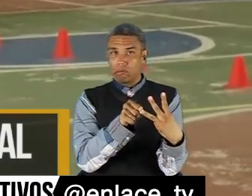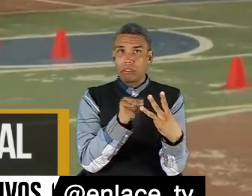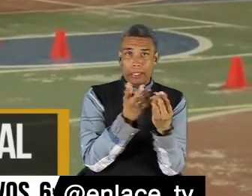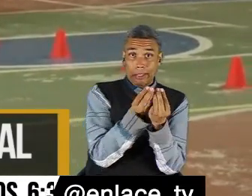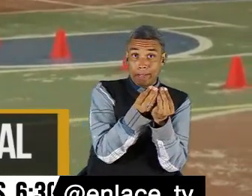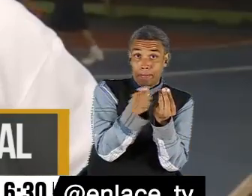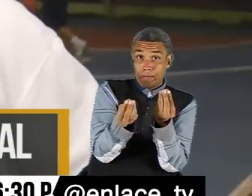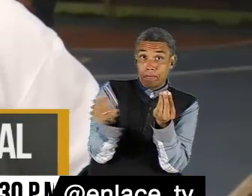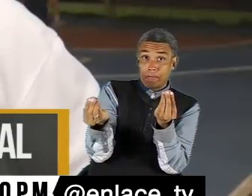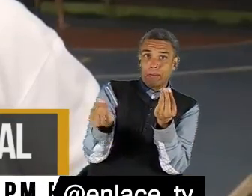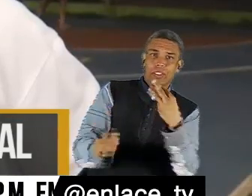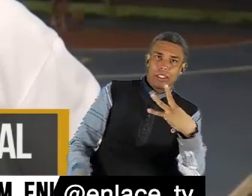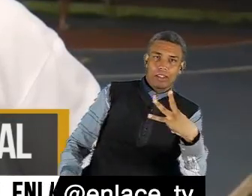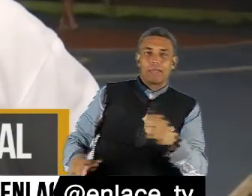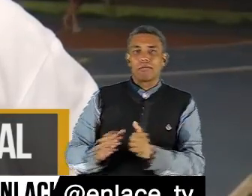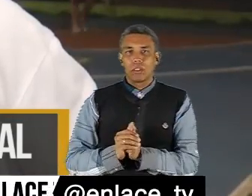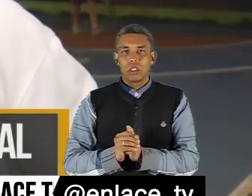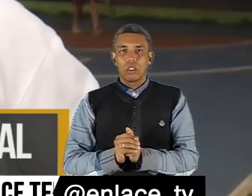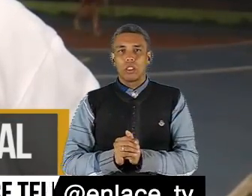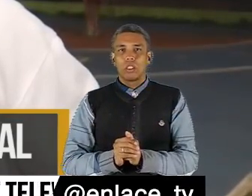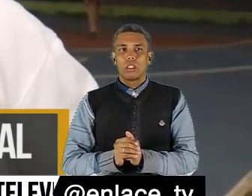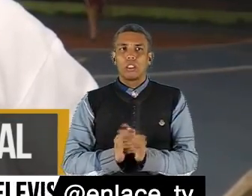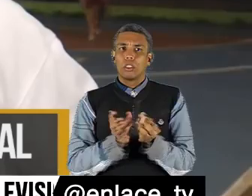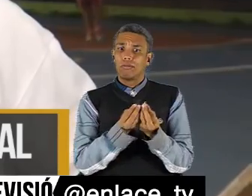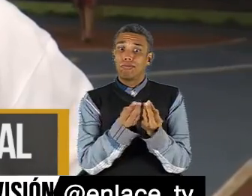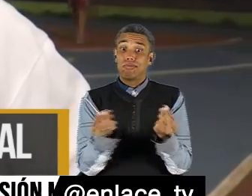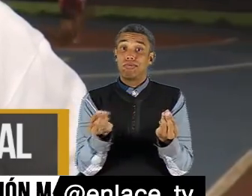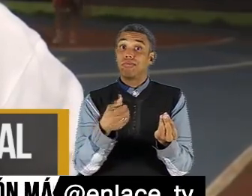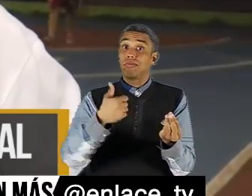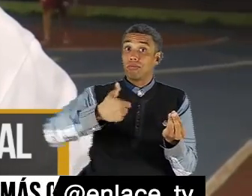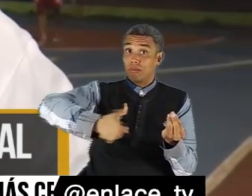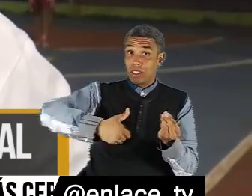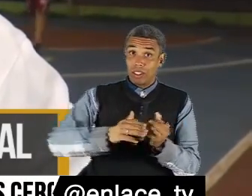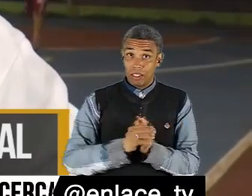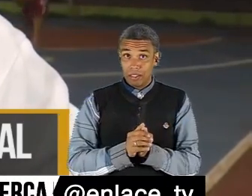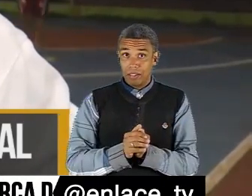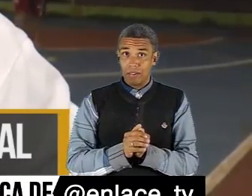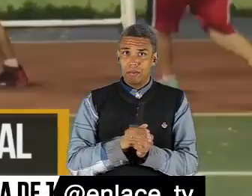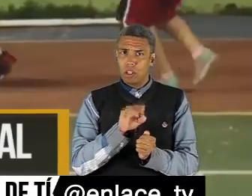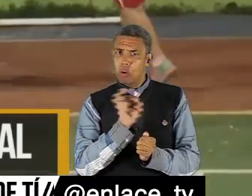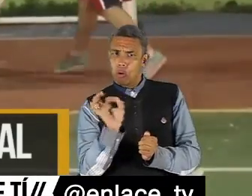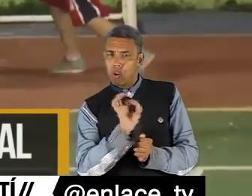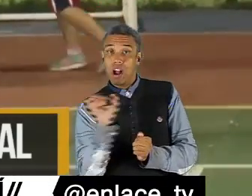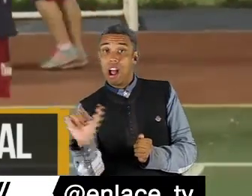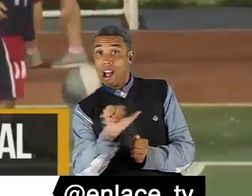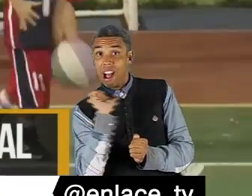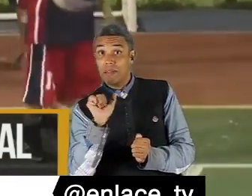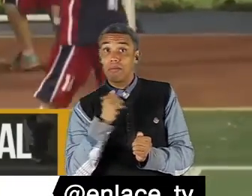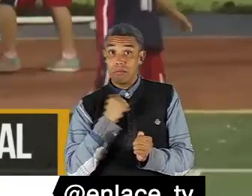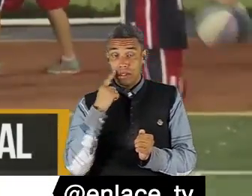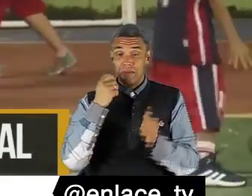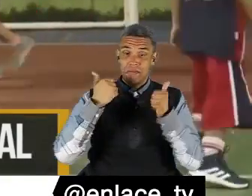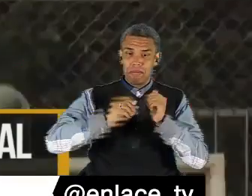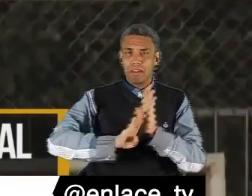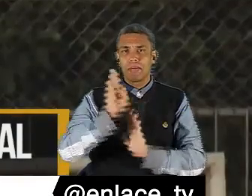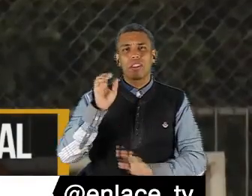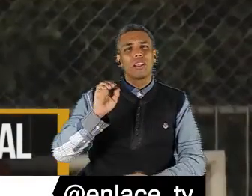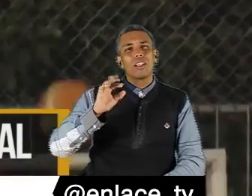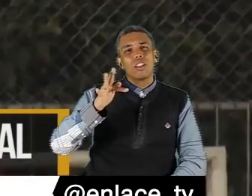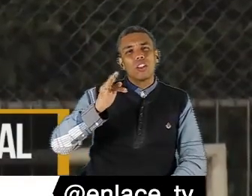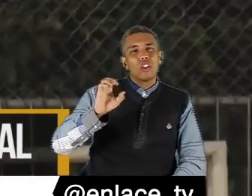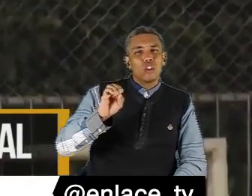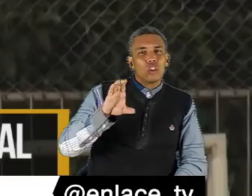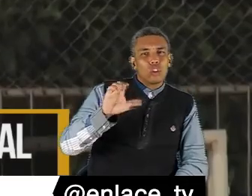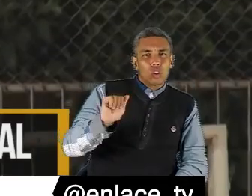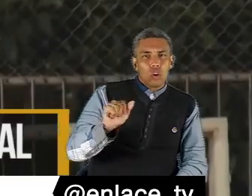porque en los Juegos Municipales se destacaron ambos categorías, tanto el de femenino y masculino. La Toca es el actual campeón de la categoría